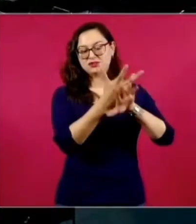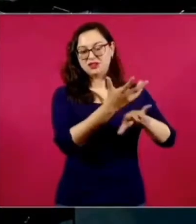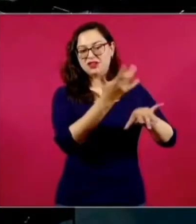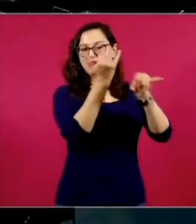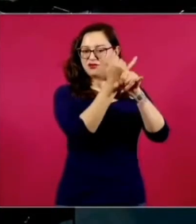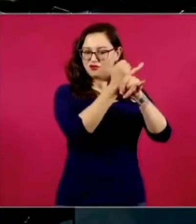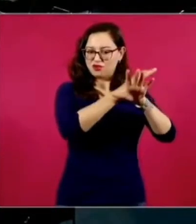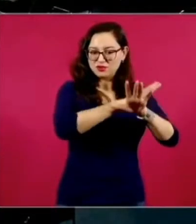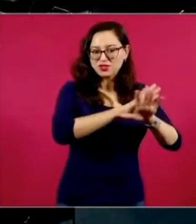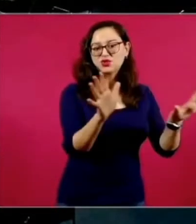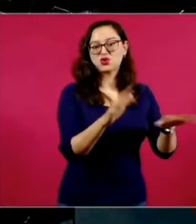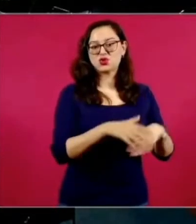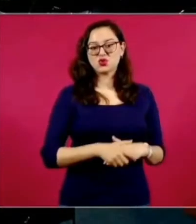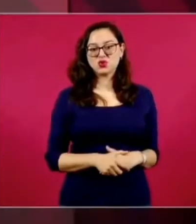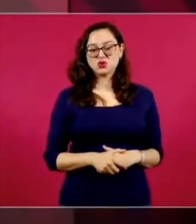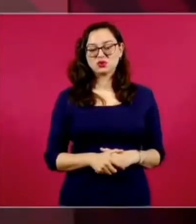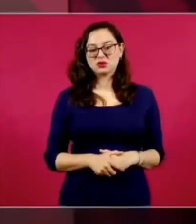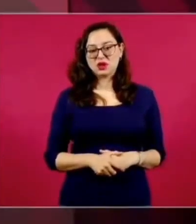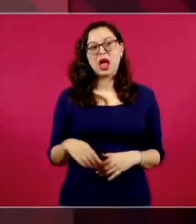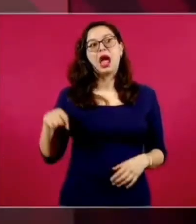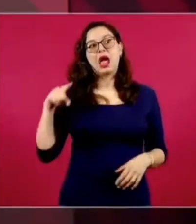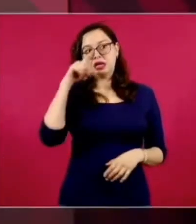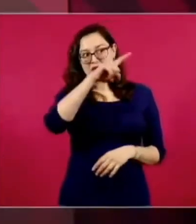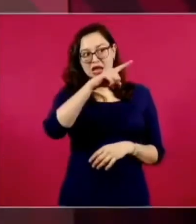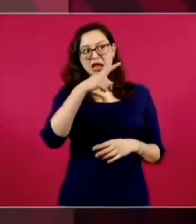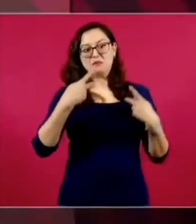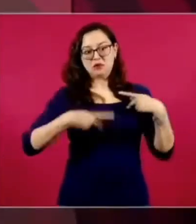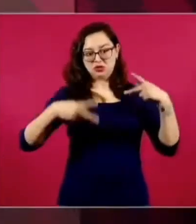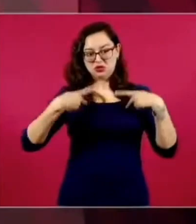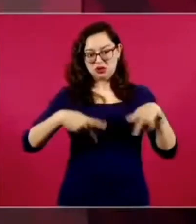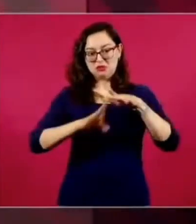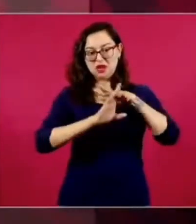en Estados Unidos se organizaran bien